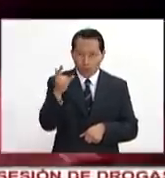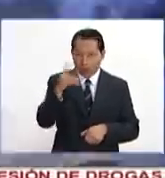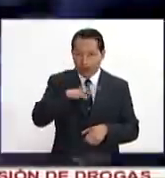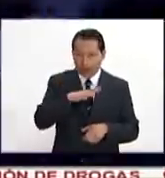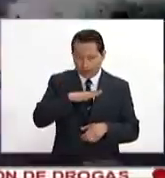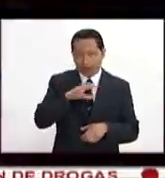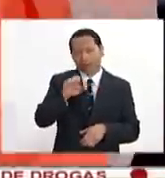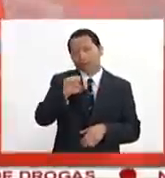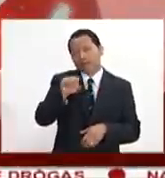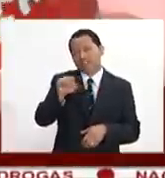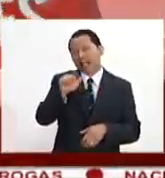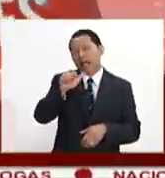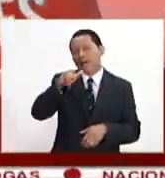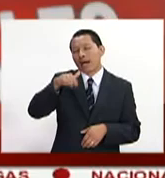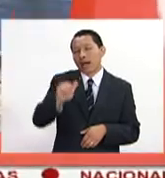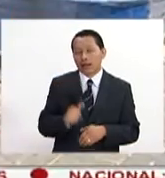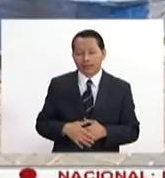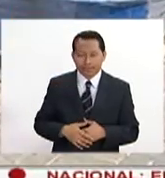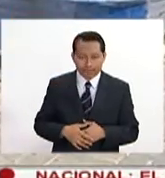de Salamanca.